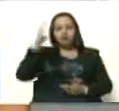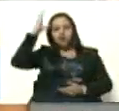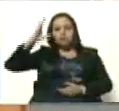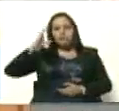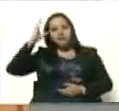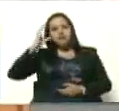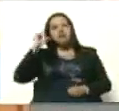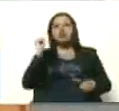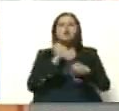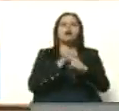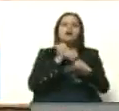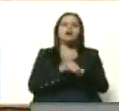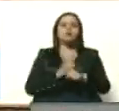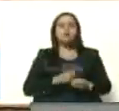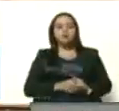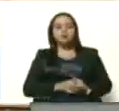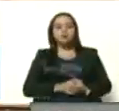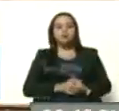para el trabajo.